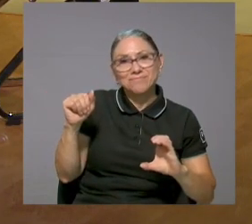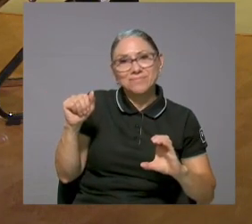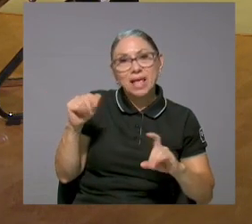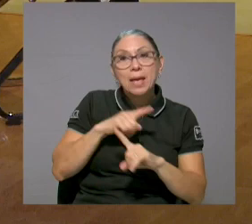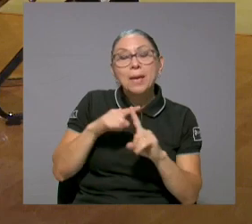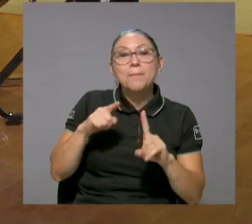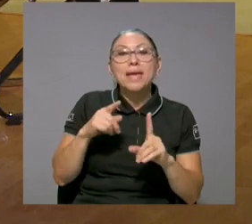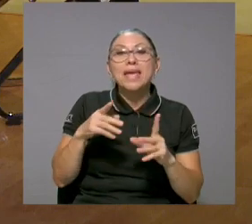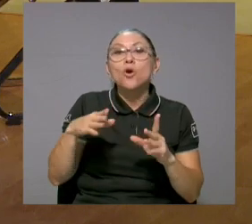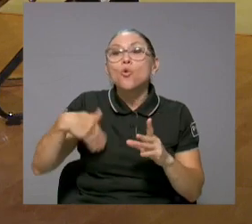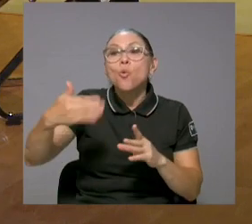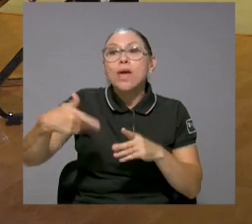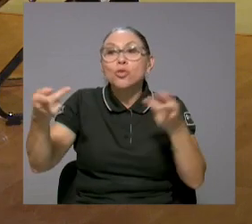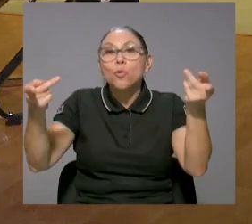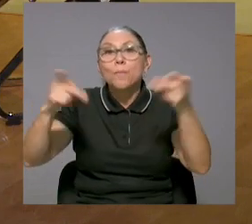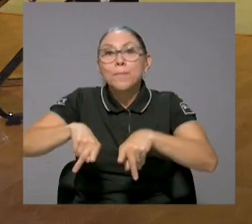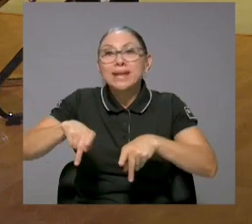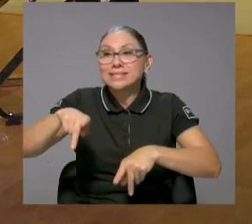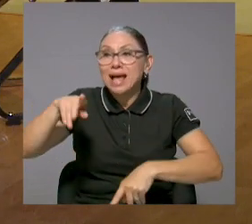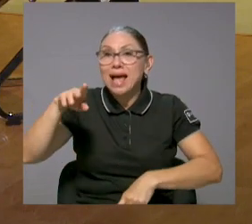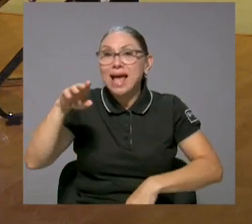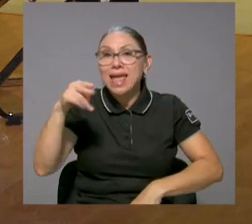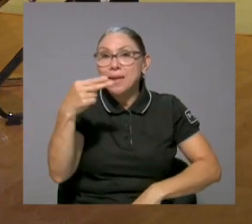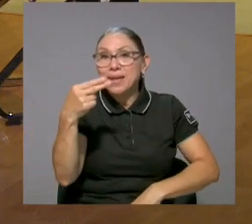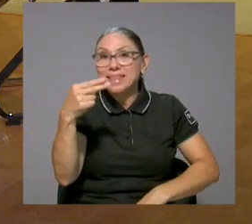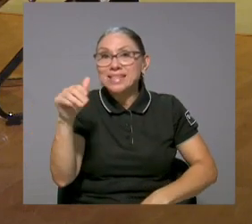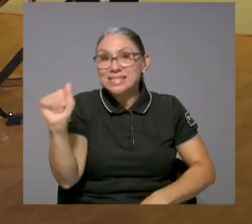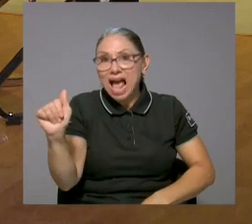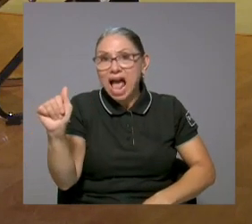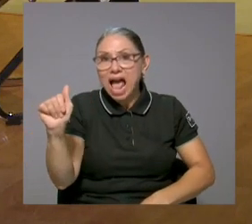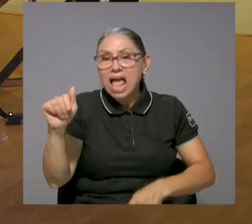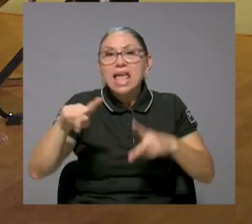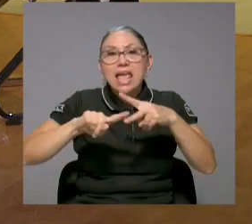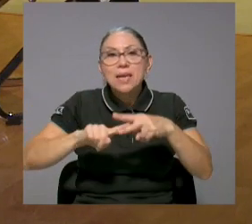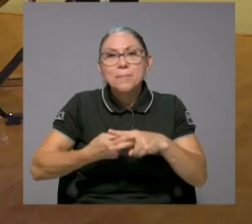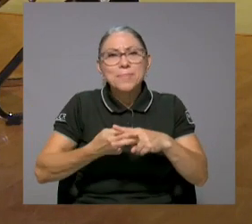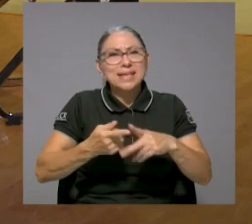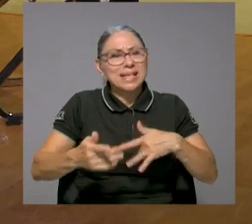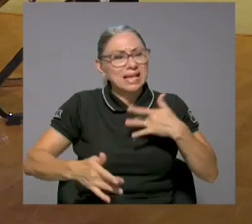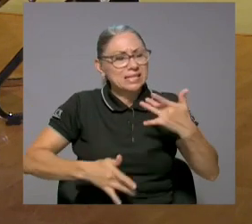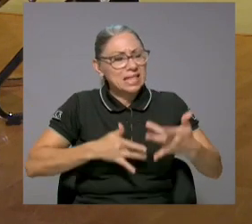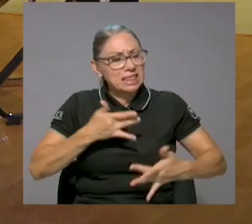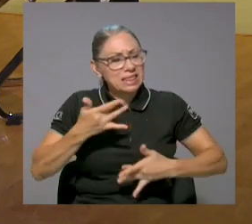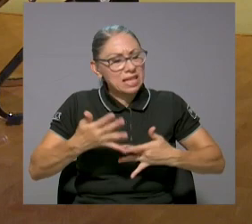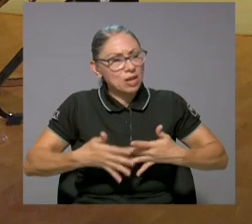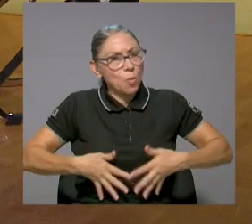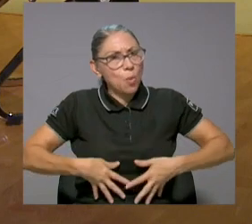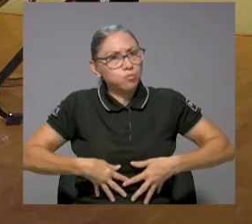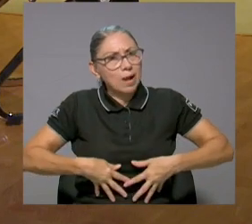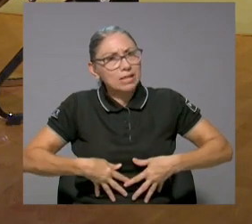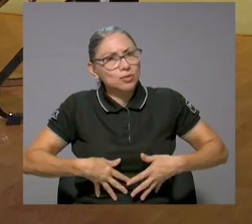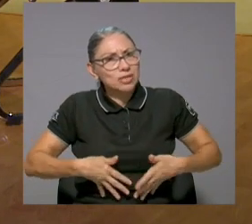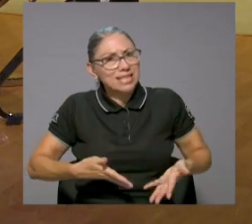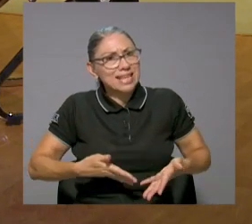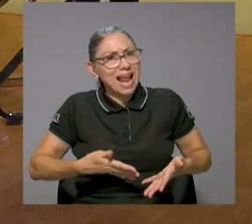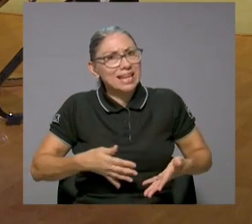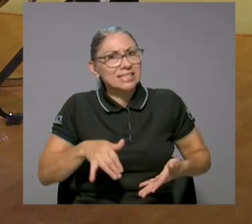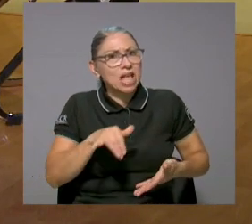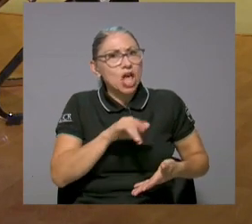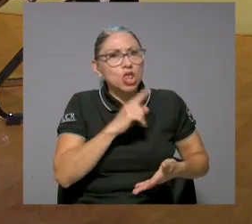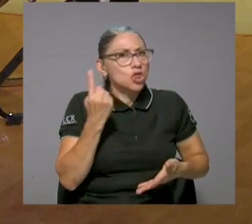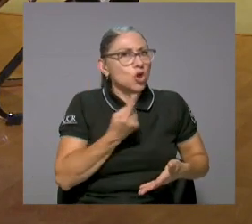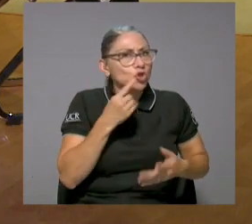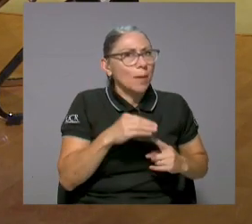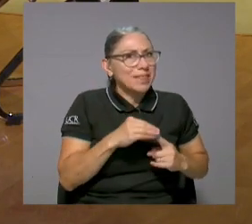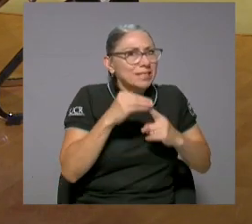empieza a tener síntomas gastrointestinales que, como le decía anteriormente, no son signos puntuales de esta enfermedad, sino que lo comparten con otras. Pero una de